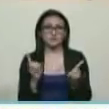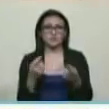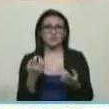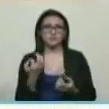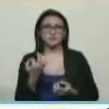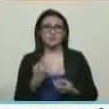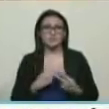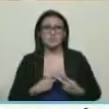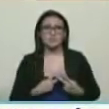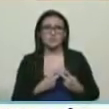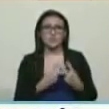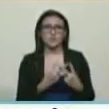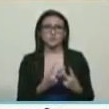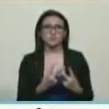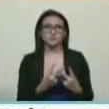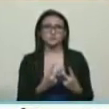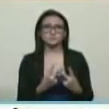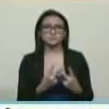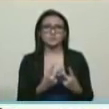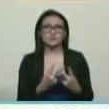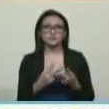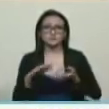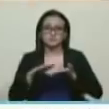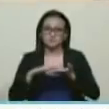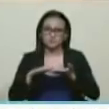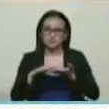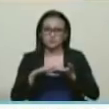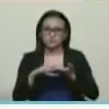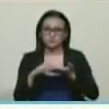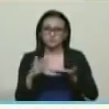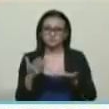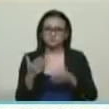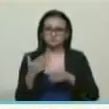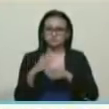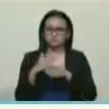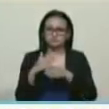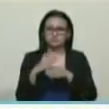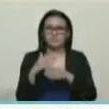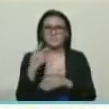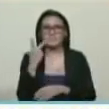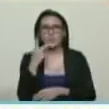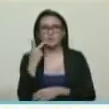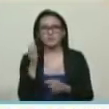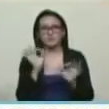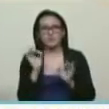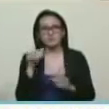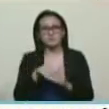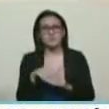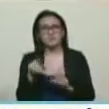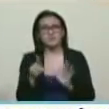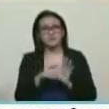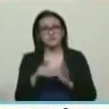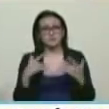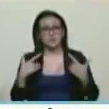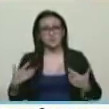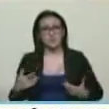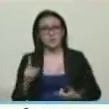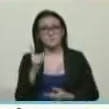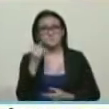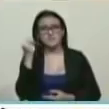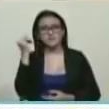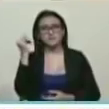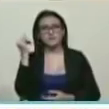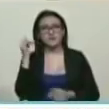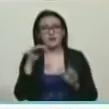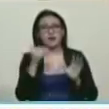voluntad de siempre dirimir las diferencias políticas a través del sufragio, que es un derecho humano, por primera vez consagrado